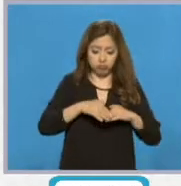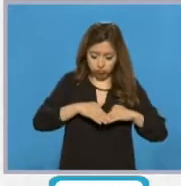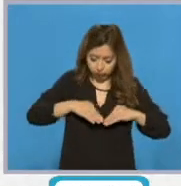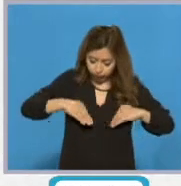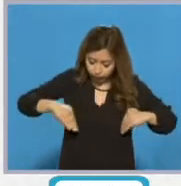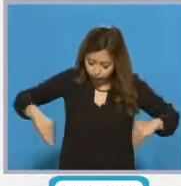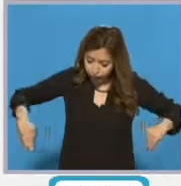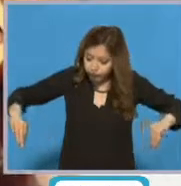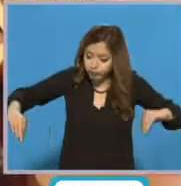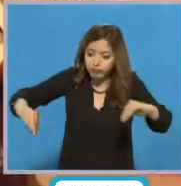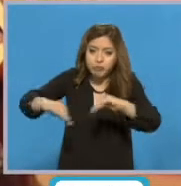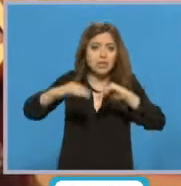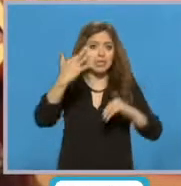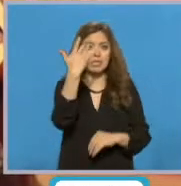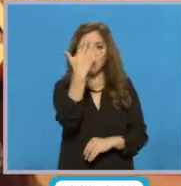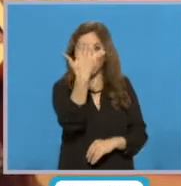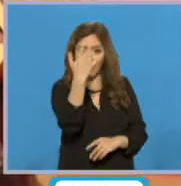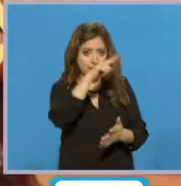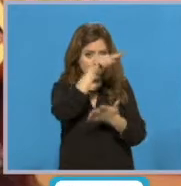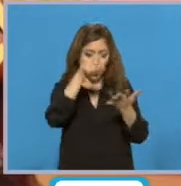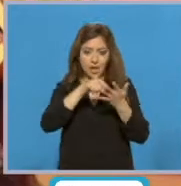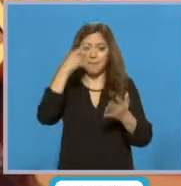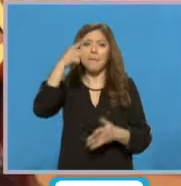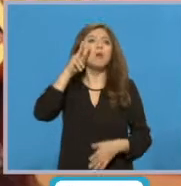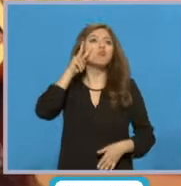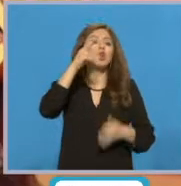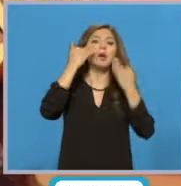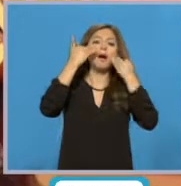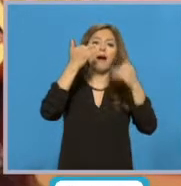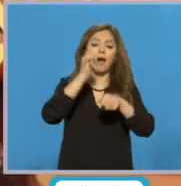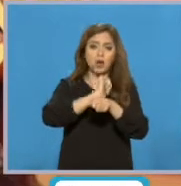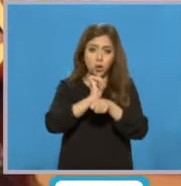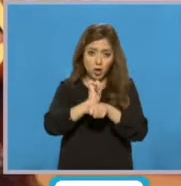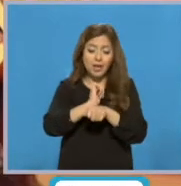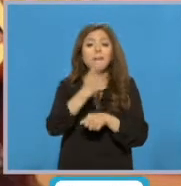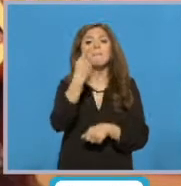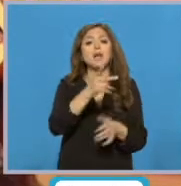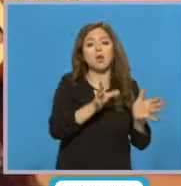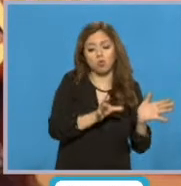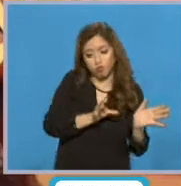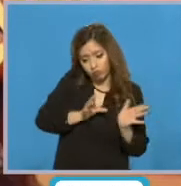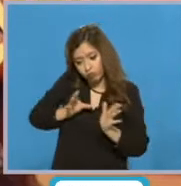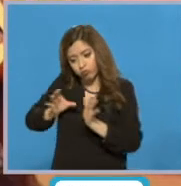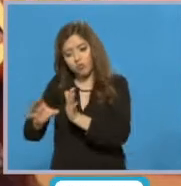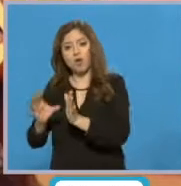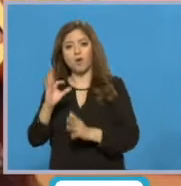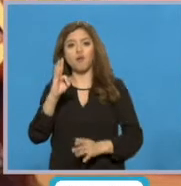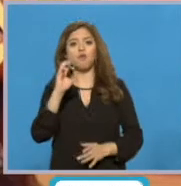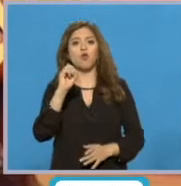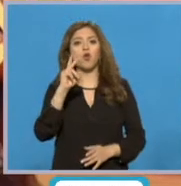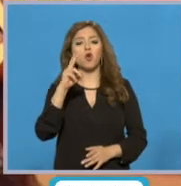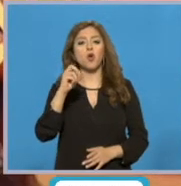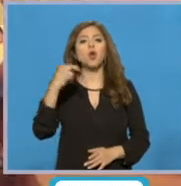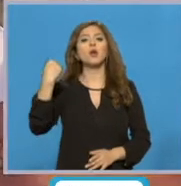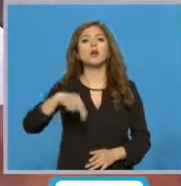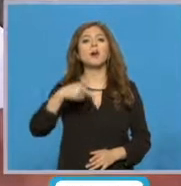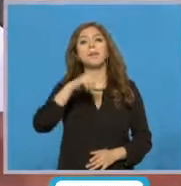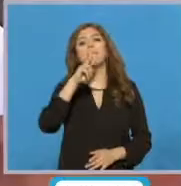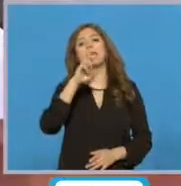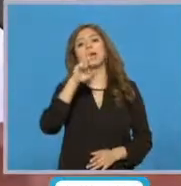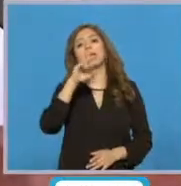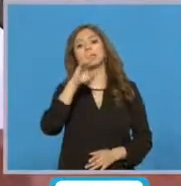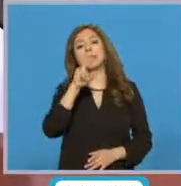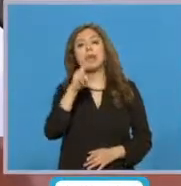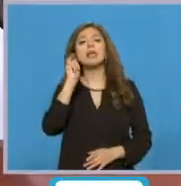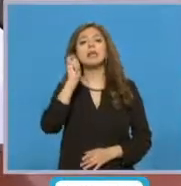50 lugares y todos están en Todos primera están fila, en- todos a 2 están en primera pisos, fila. ajá. Y lo que es también nuestro foro, en donde vamos a estar nosotros, que es el Foro Belecén, que es una